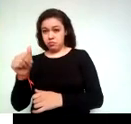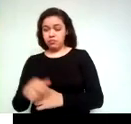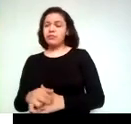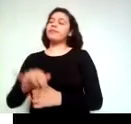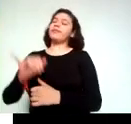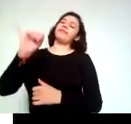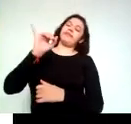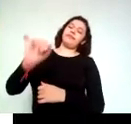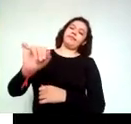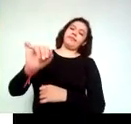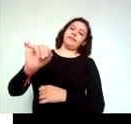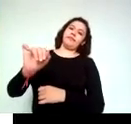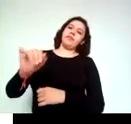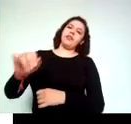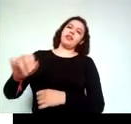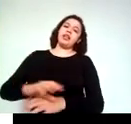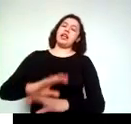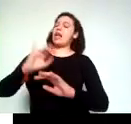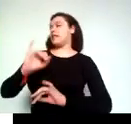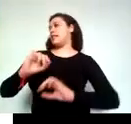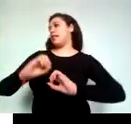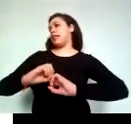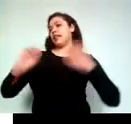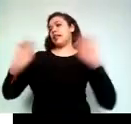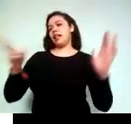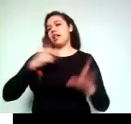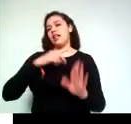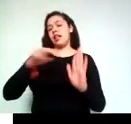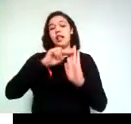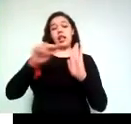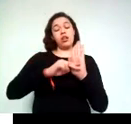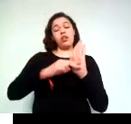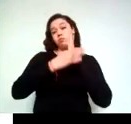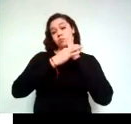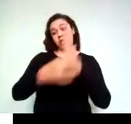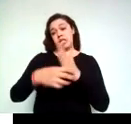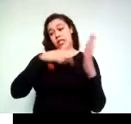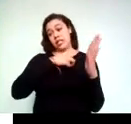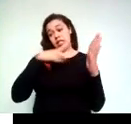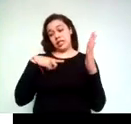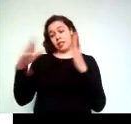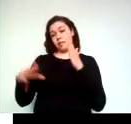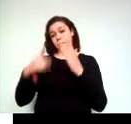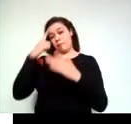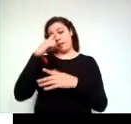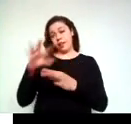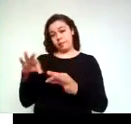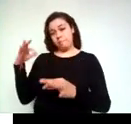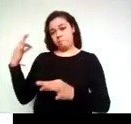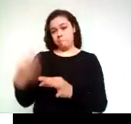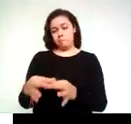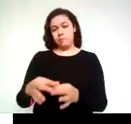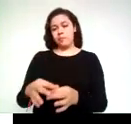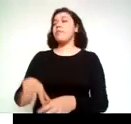algo específico que solicita la norma, es un punto de cumplimiento. Nos dice, oye, después de que realices los